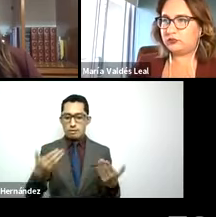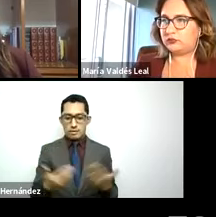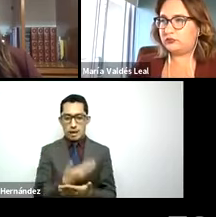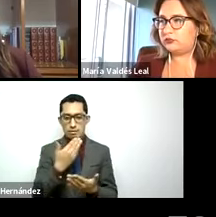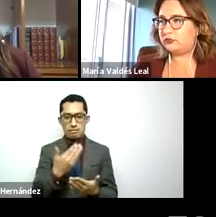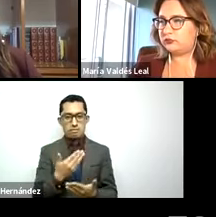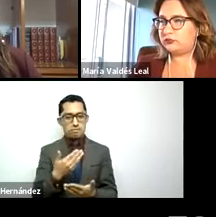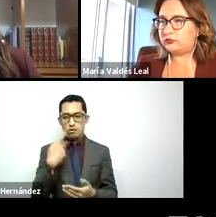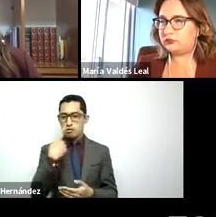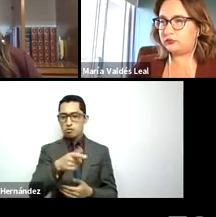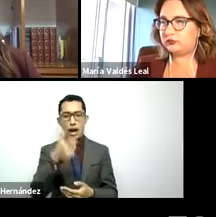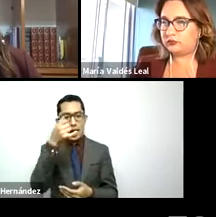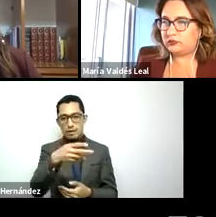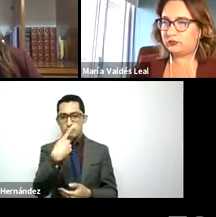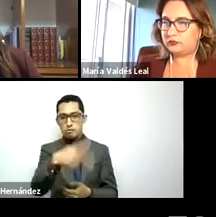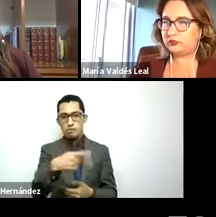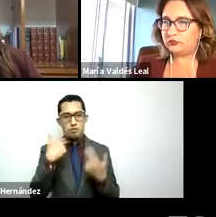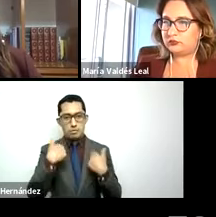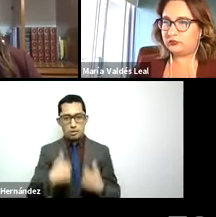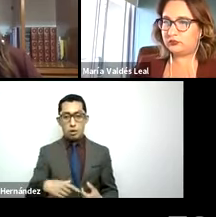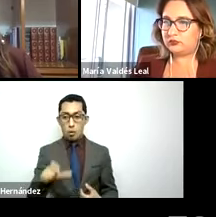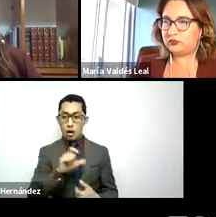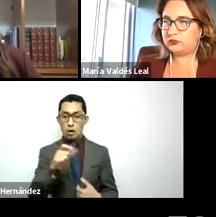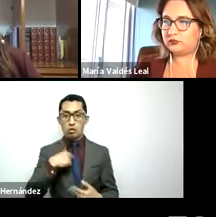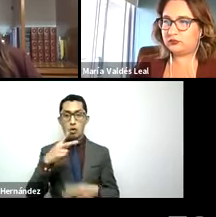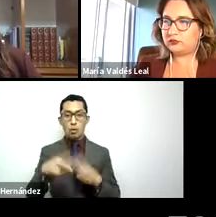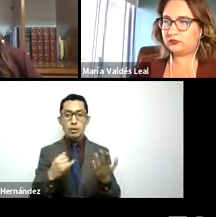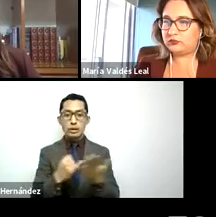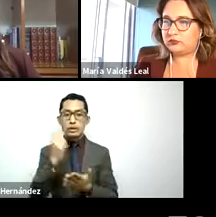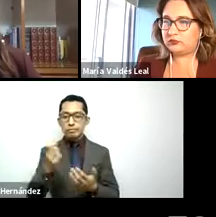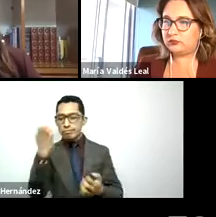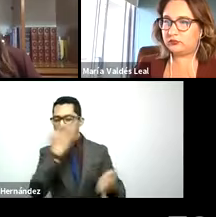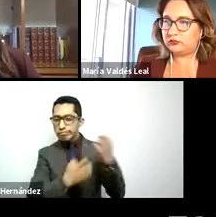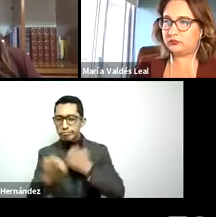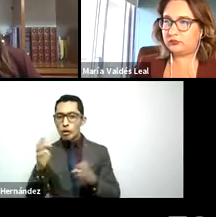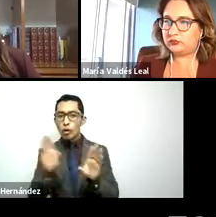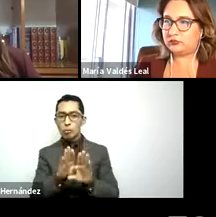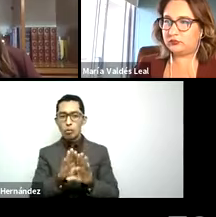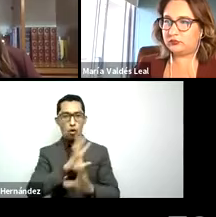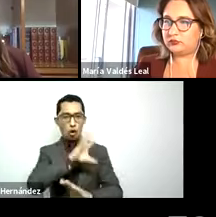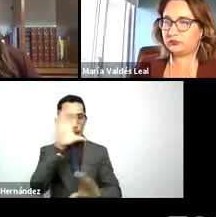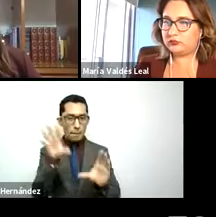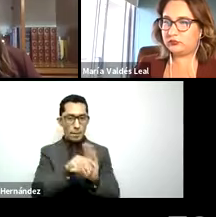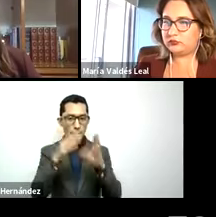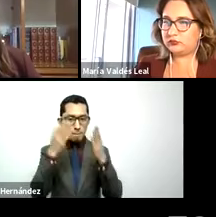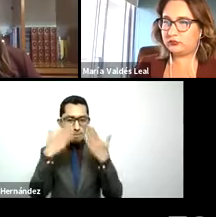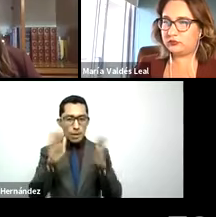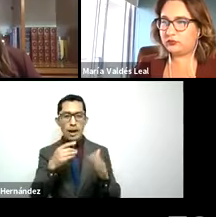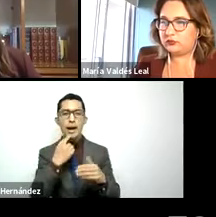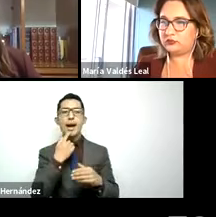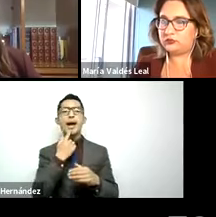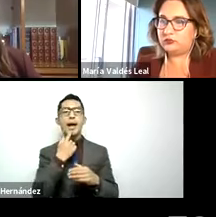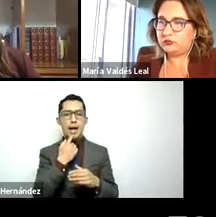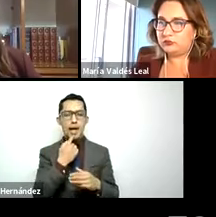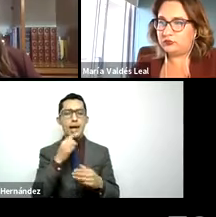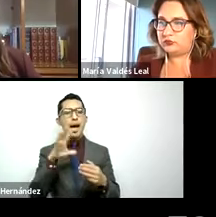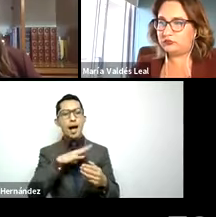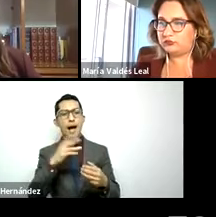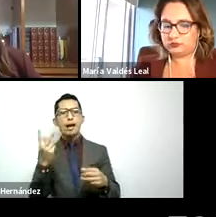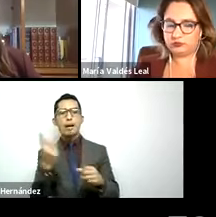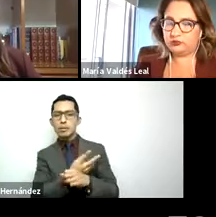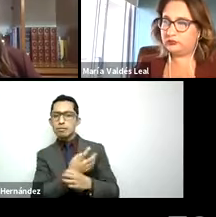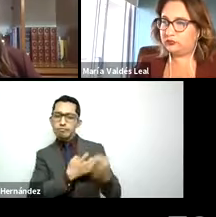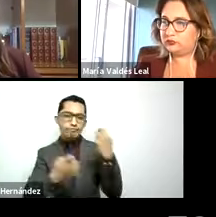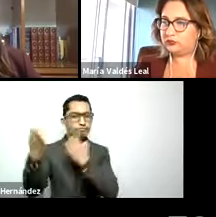entonces, precisamente cuando yo juzgo, desde luego tengo que tener todo el panorama presente, porque no se